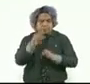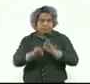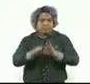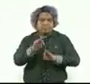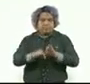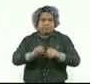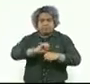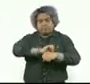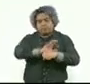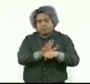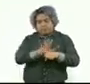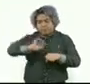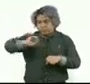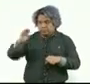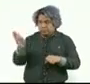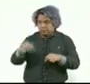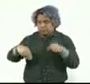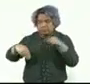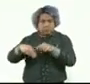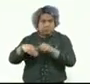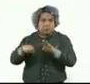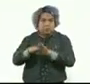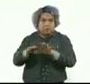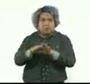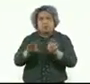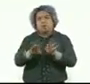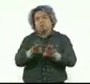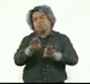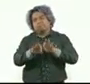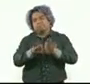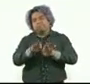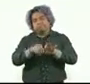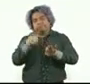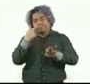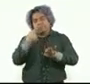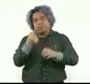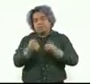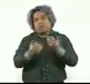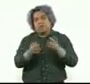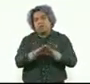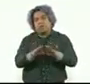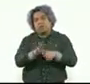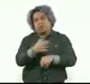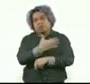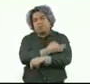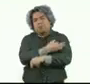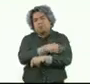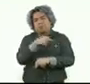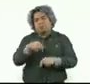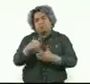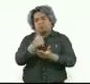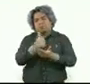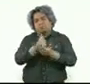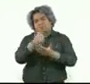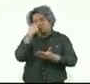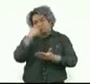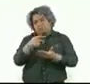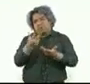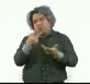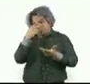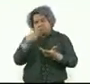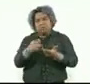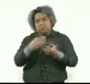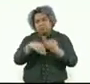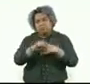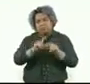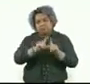del Omicron, o de esta variante, y dadas las la situación de vacunación en la ciudad. Pero y en el país en general.